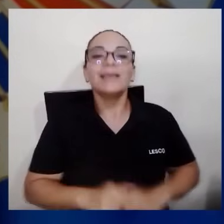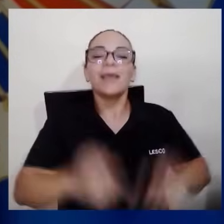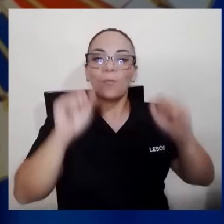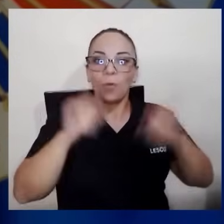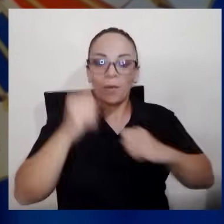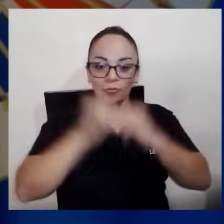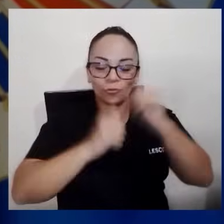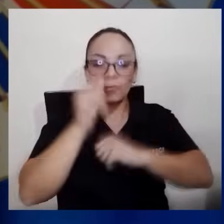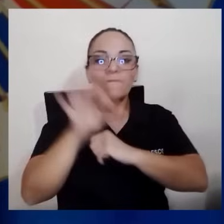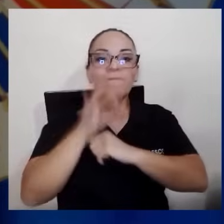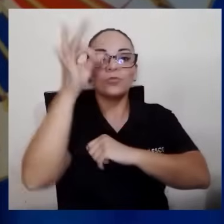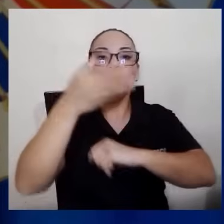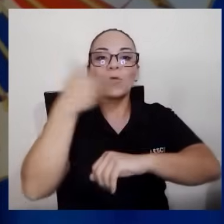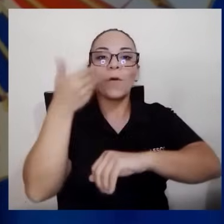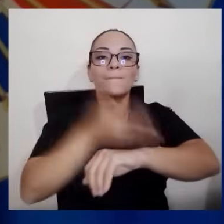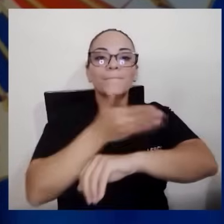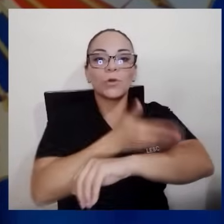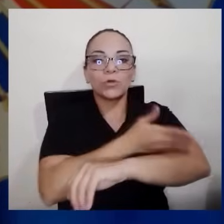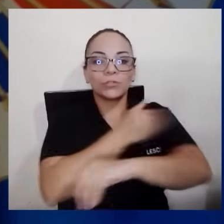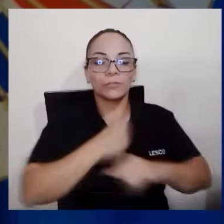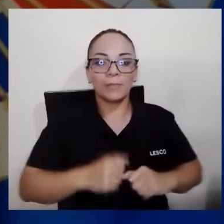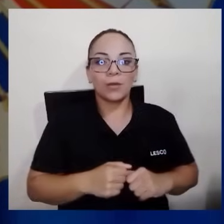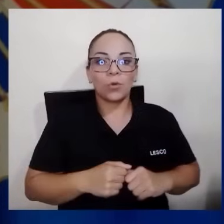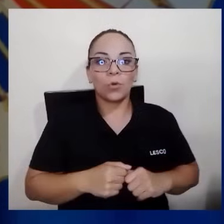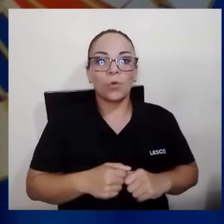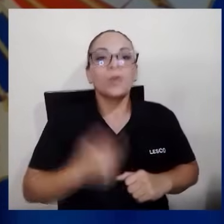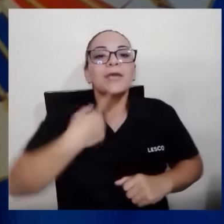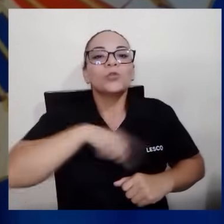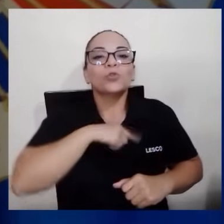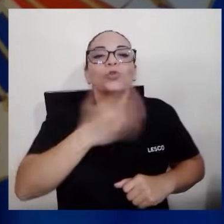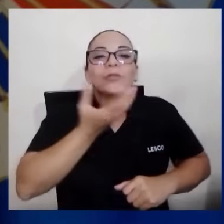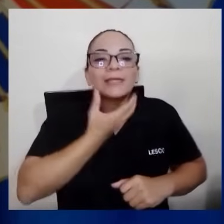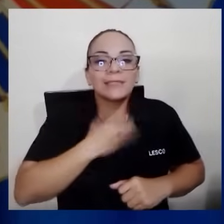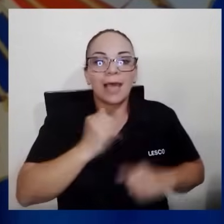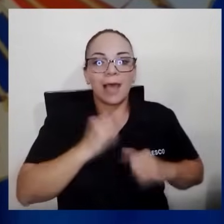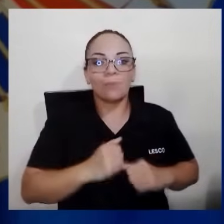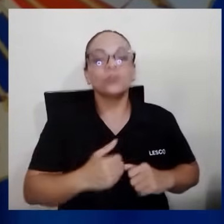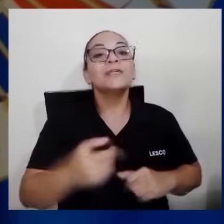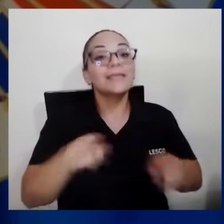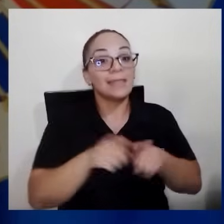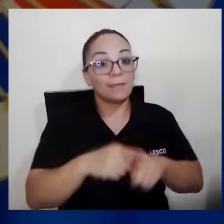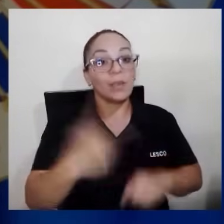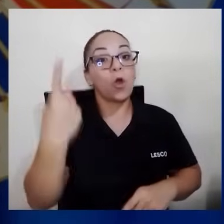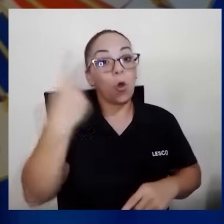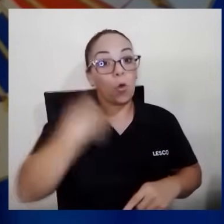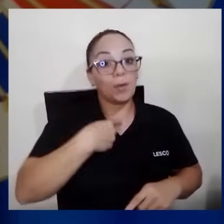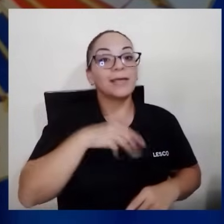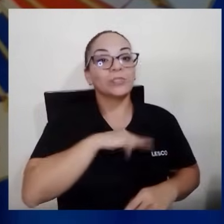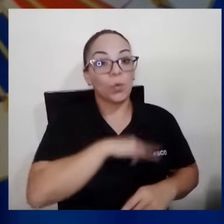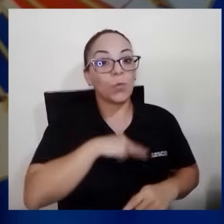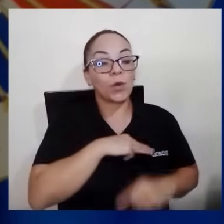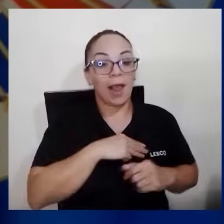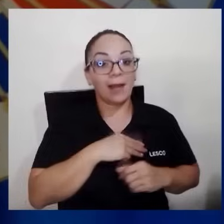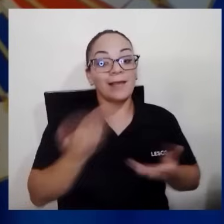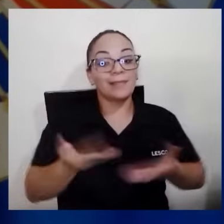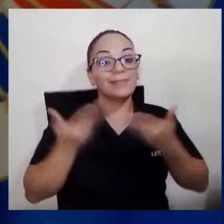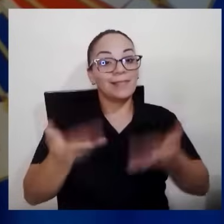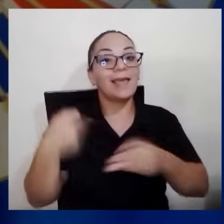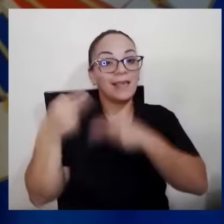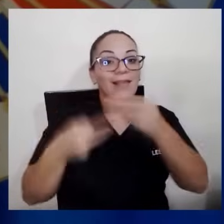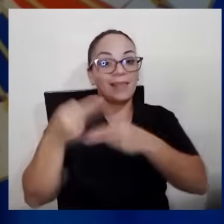próspero que aspiramos Y tenemos la obligación moral de hered darles a las